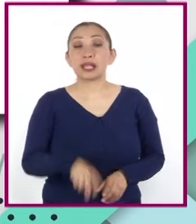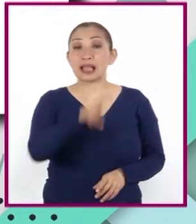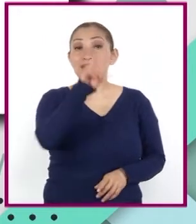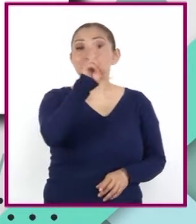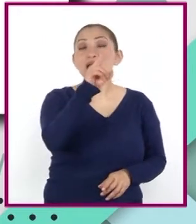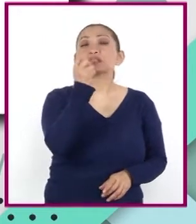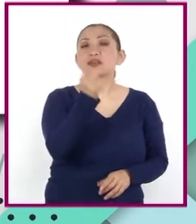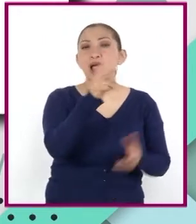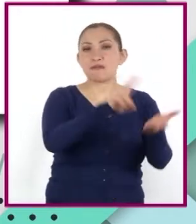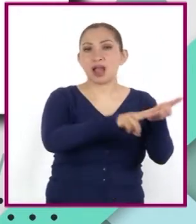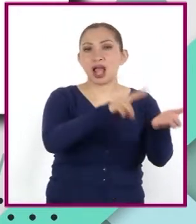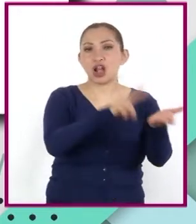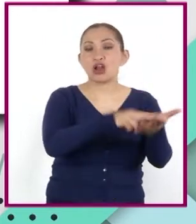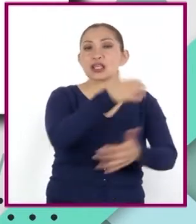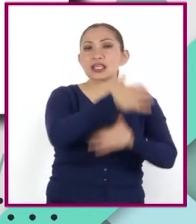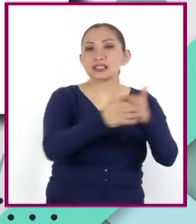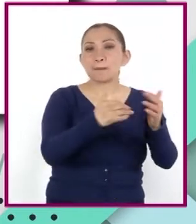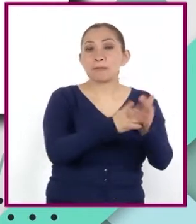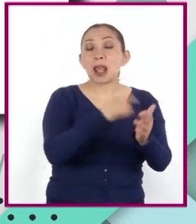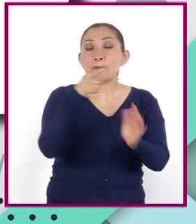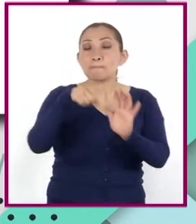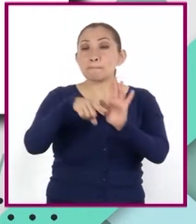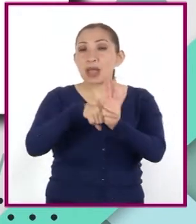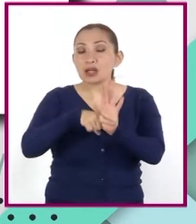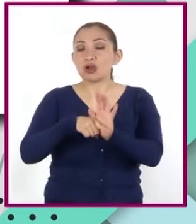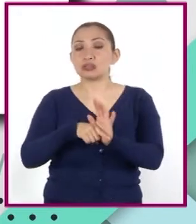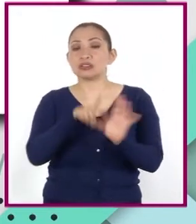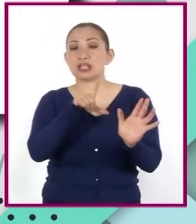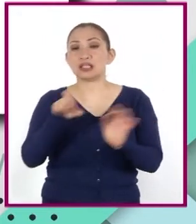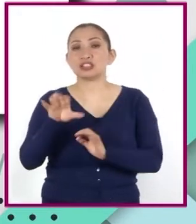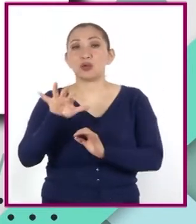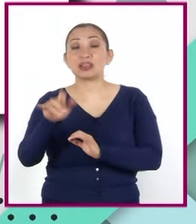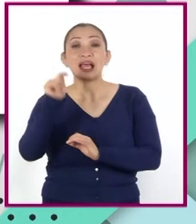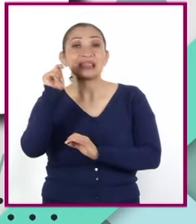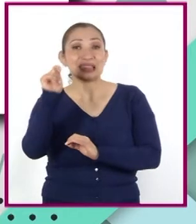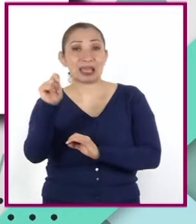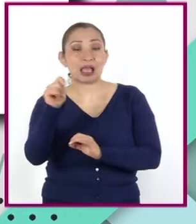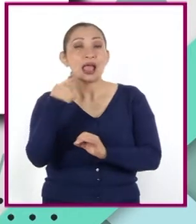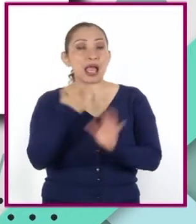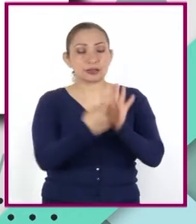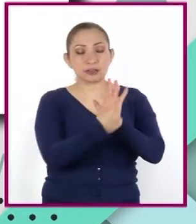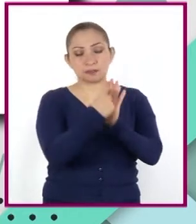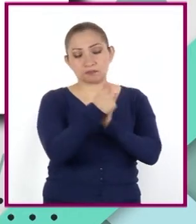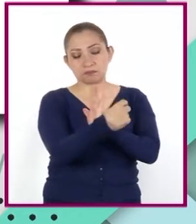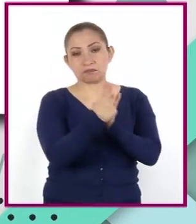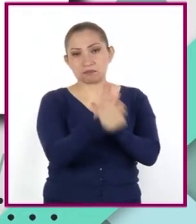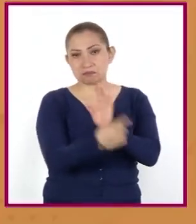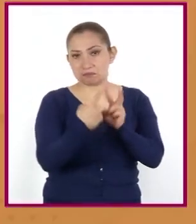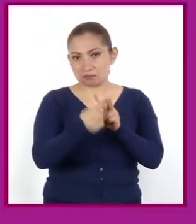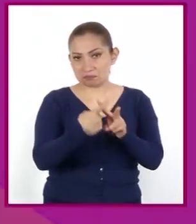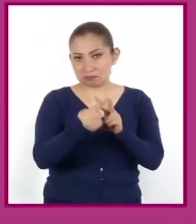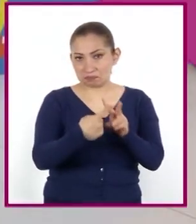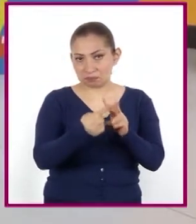el valor es igual a 15.000 menos 750t, que es la expresión buscada.